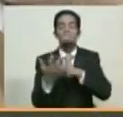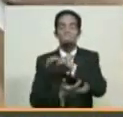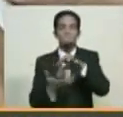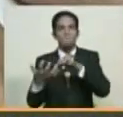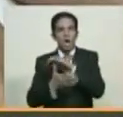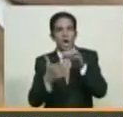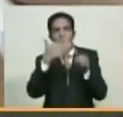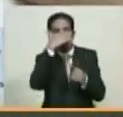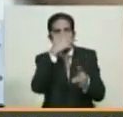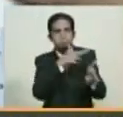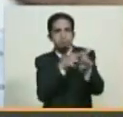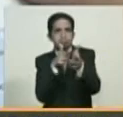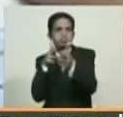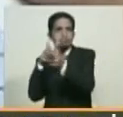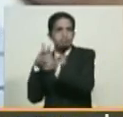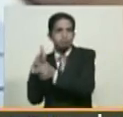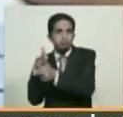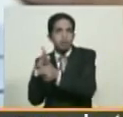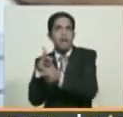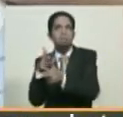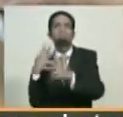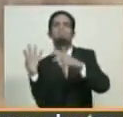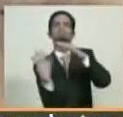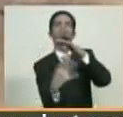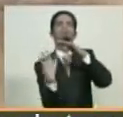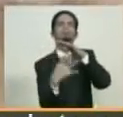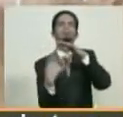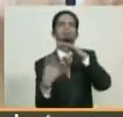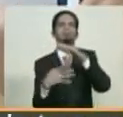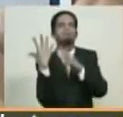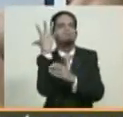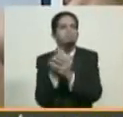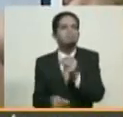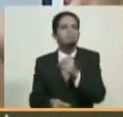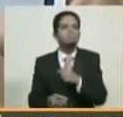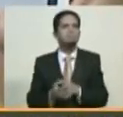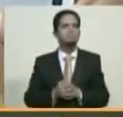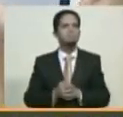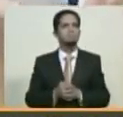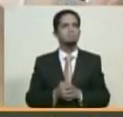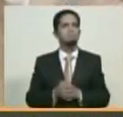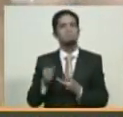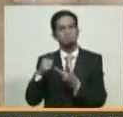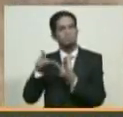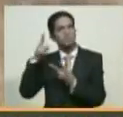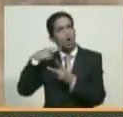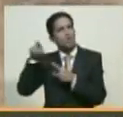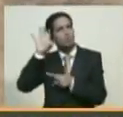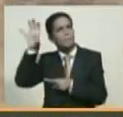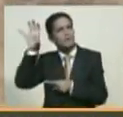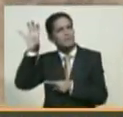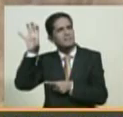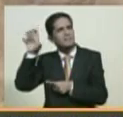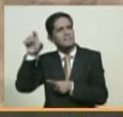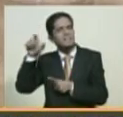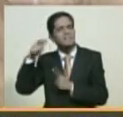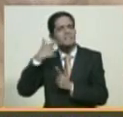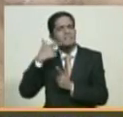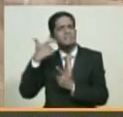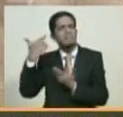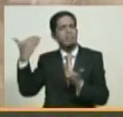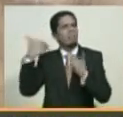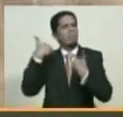y personas en situación de refugiados. Más que Siria, que ha estado sometida a una guerra